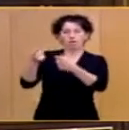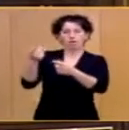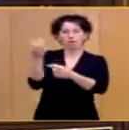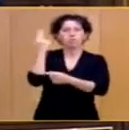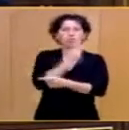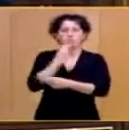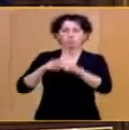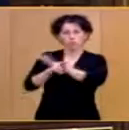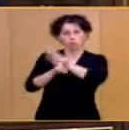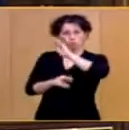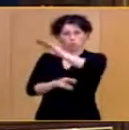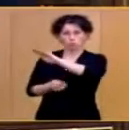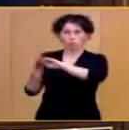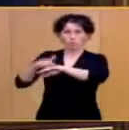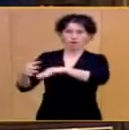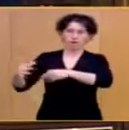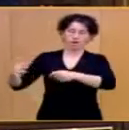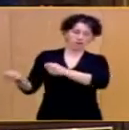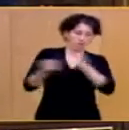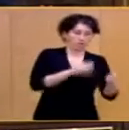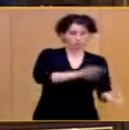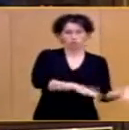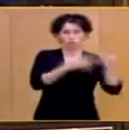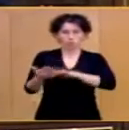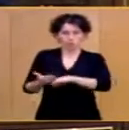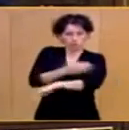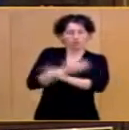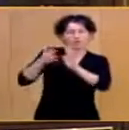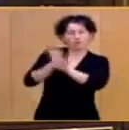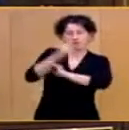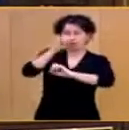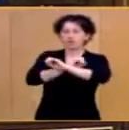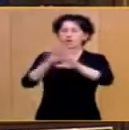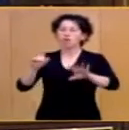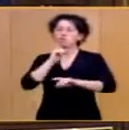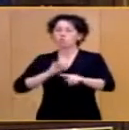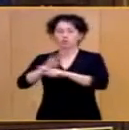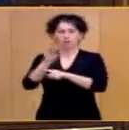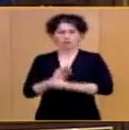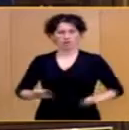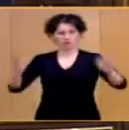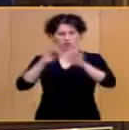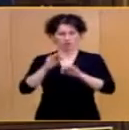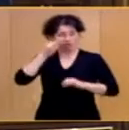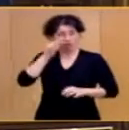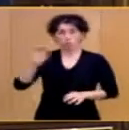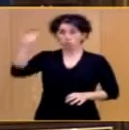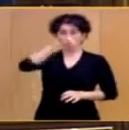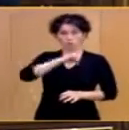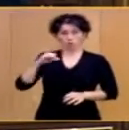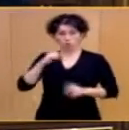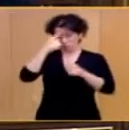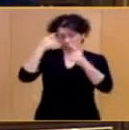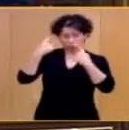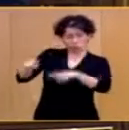implementación sin antes definir la reforma del modelo de financiación. Son las comunidades autónomas las encargadas de